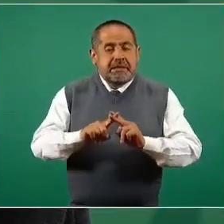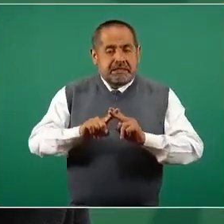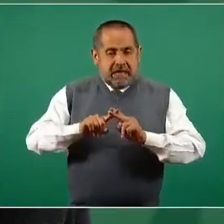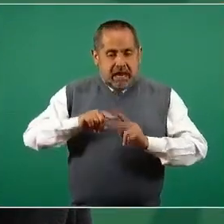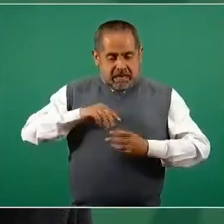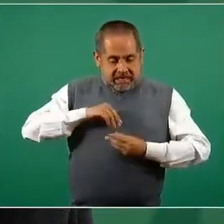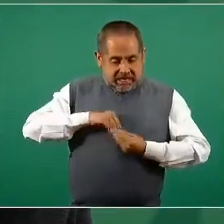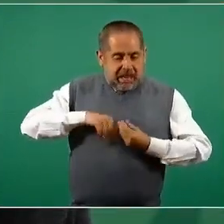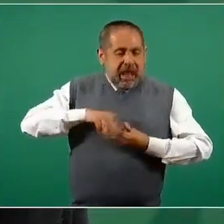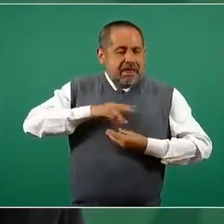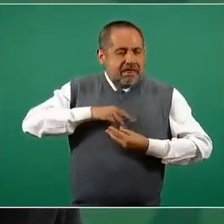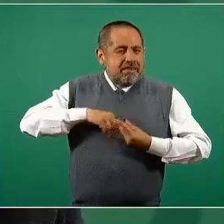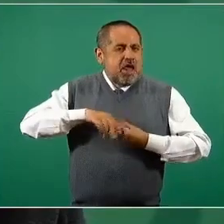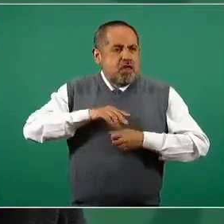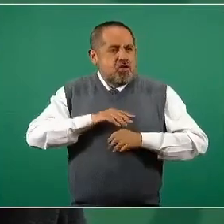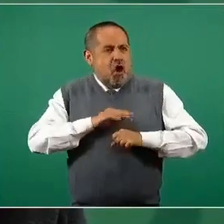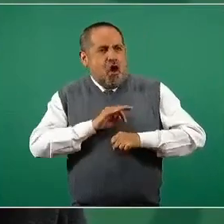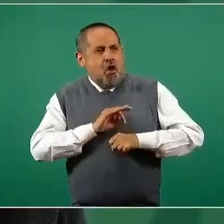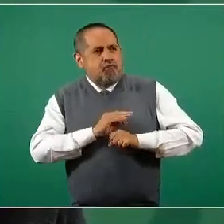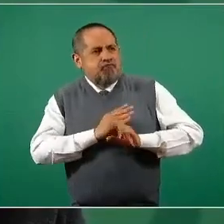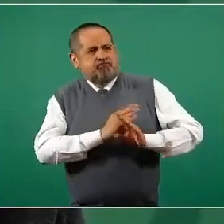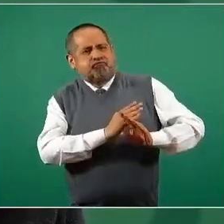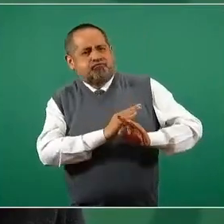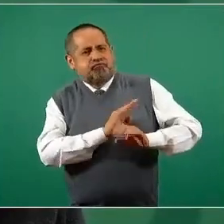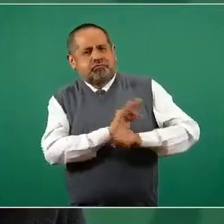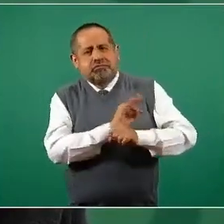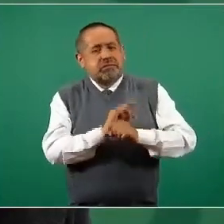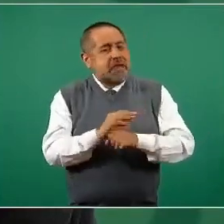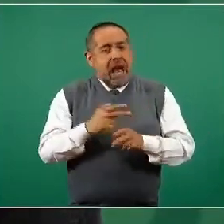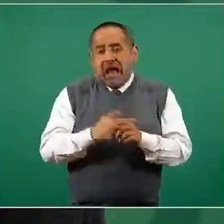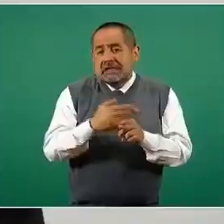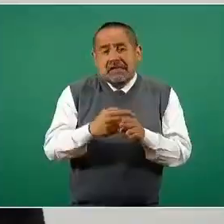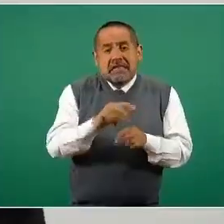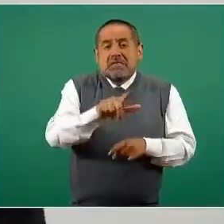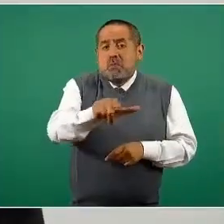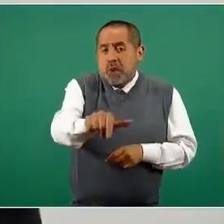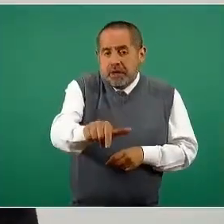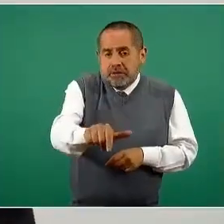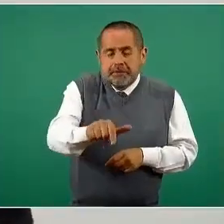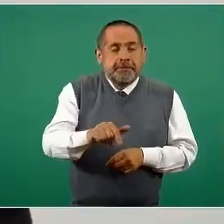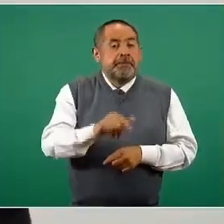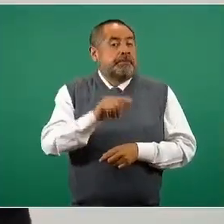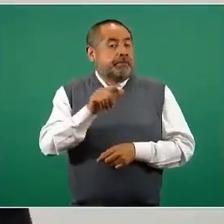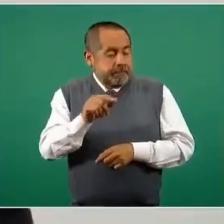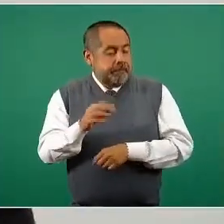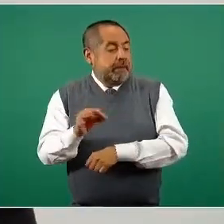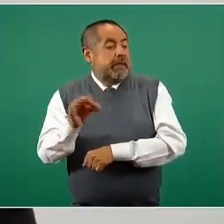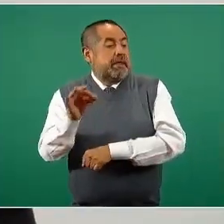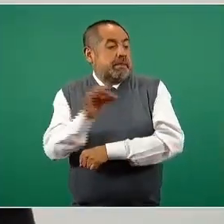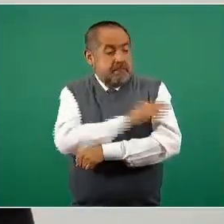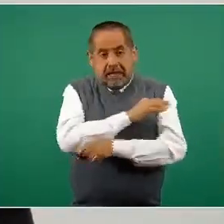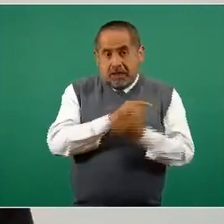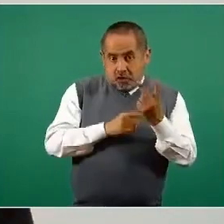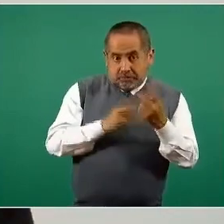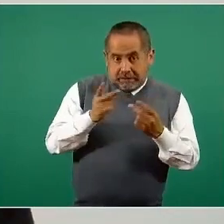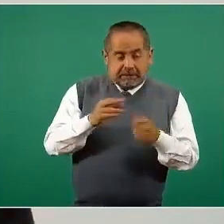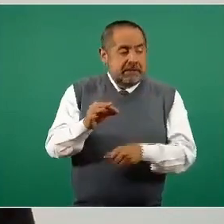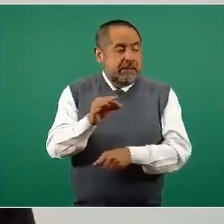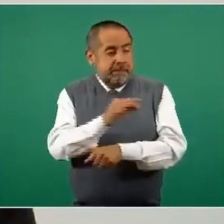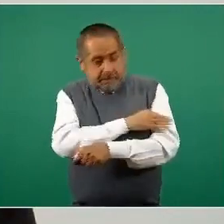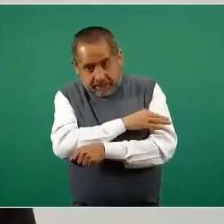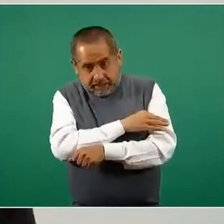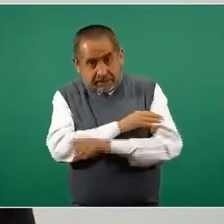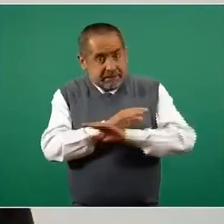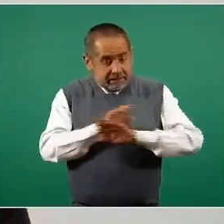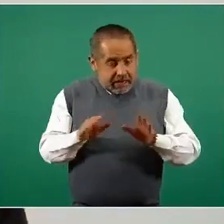primera grado o rango de efectividad entre 65 y 70. Y luego, al aplicarme la segunda dosis, igualmente debieron haber pasado